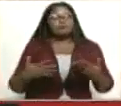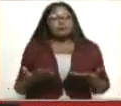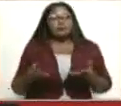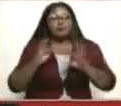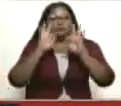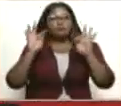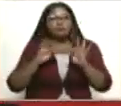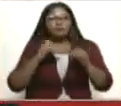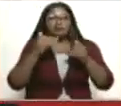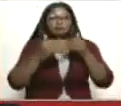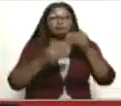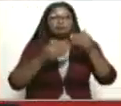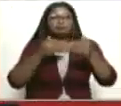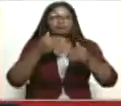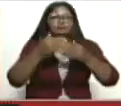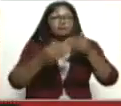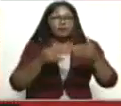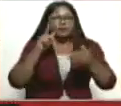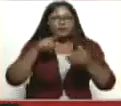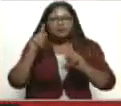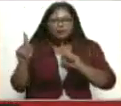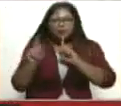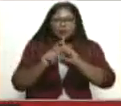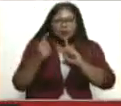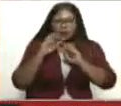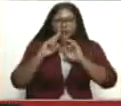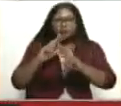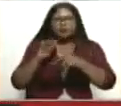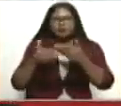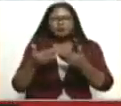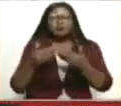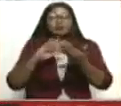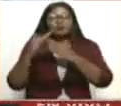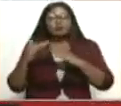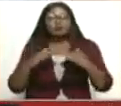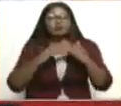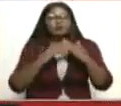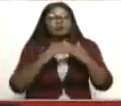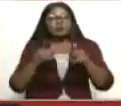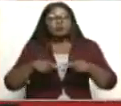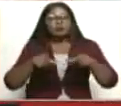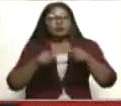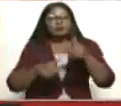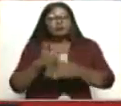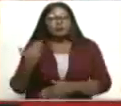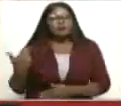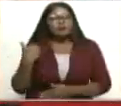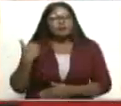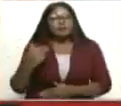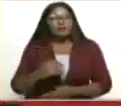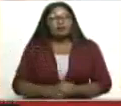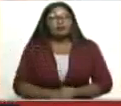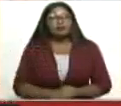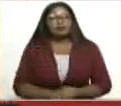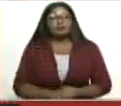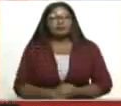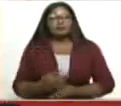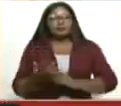forma gradual, deberán acercar los resultados a las comunidades en las zonas más afectadas por el